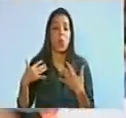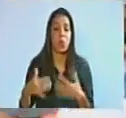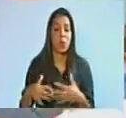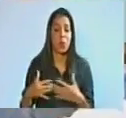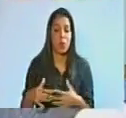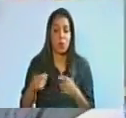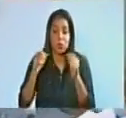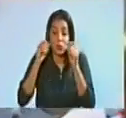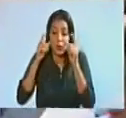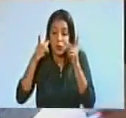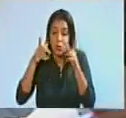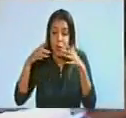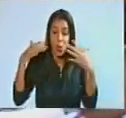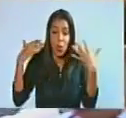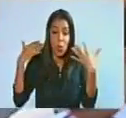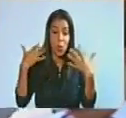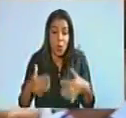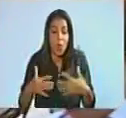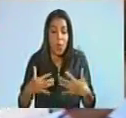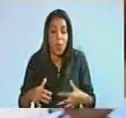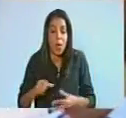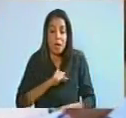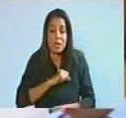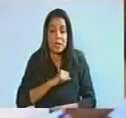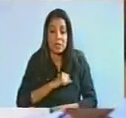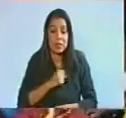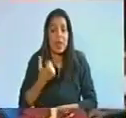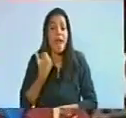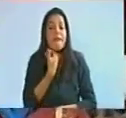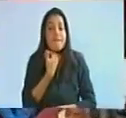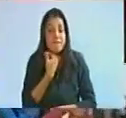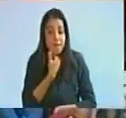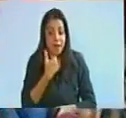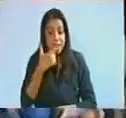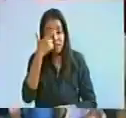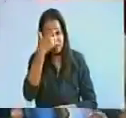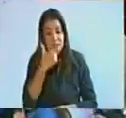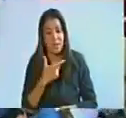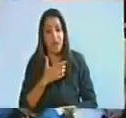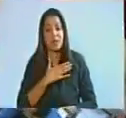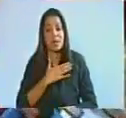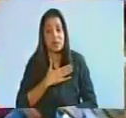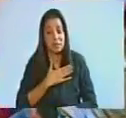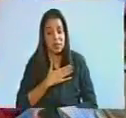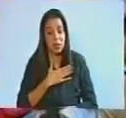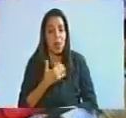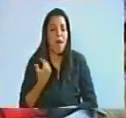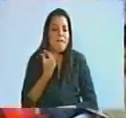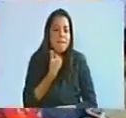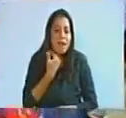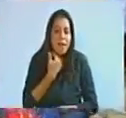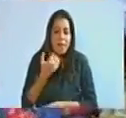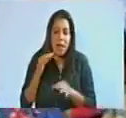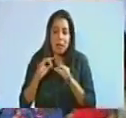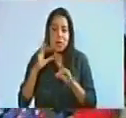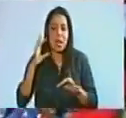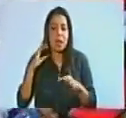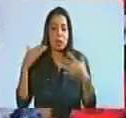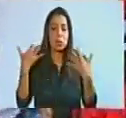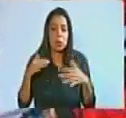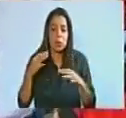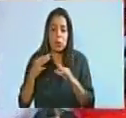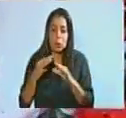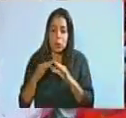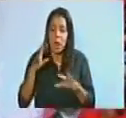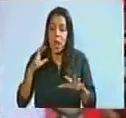mega susto con una enfermedad. Y bueno, de esas enfermedades que uno le tiene terror. Bueno,